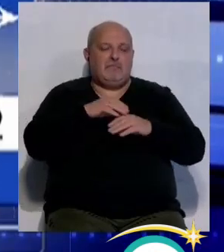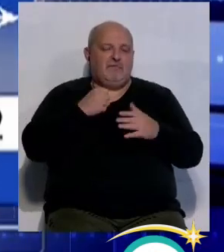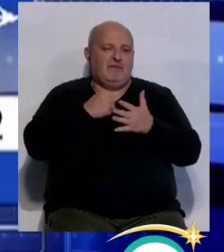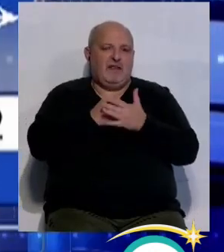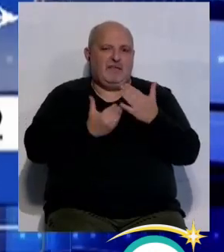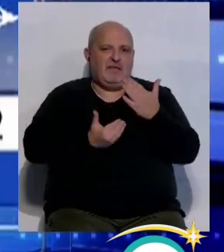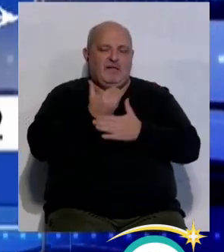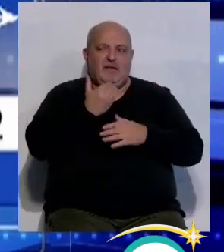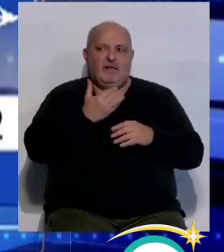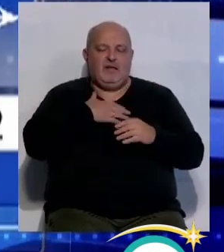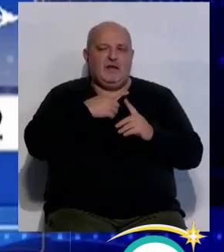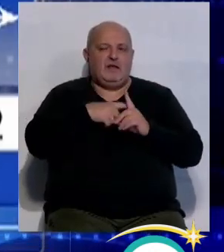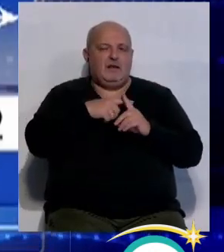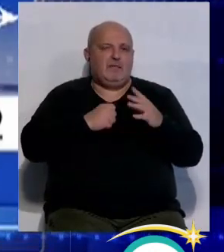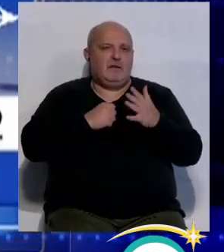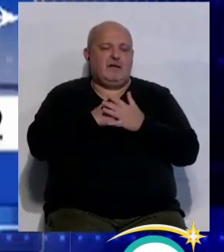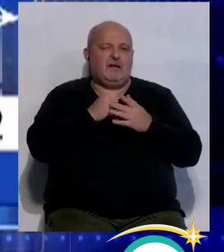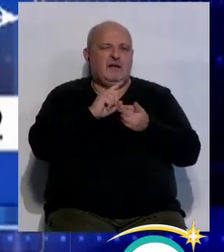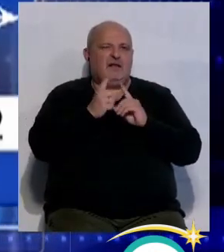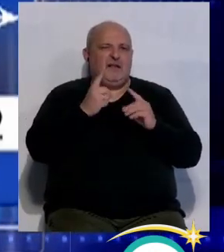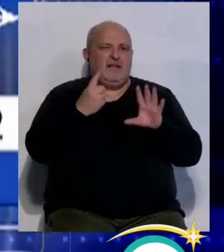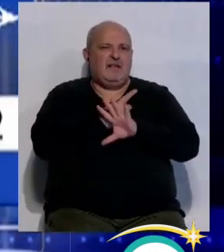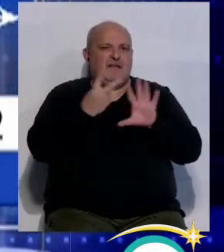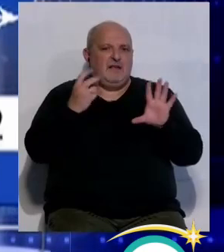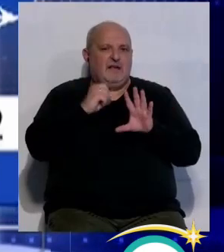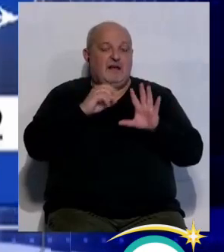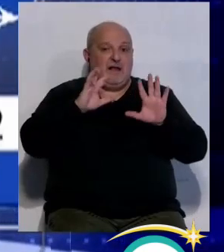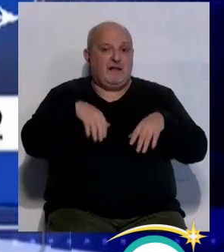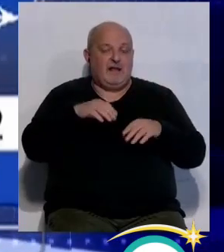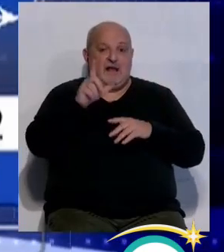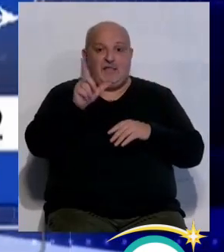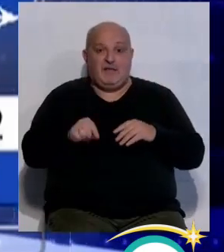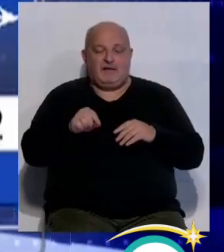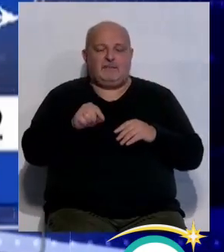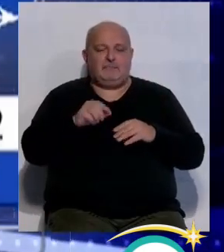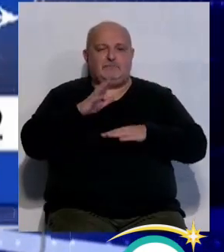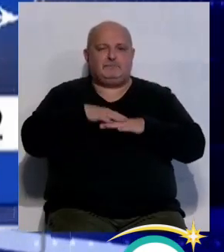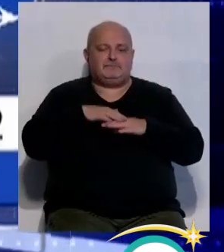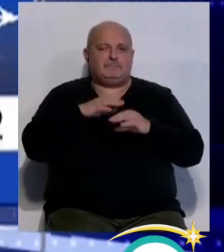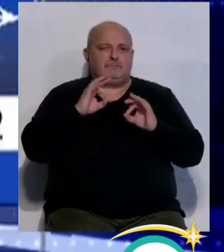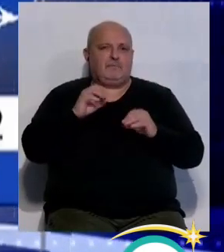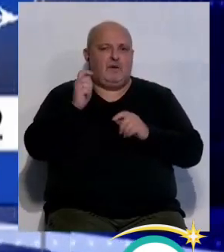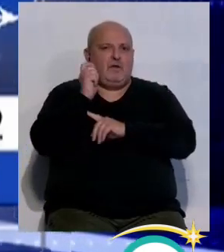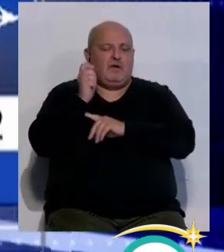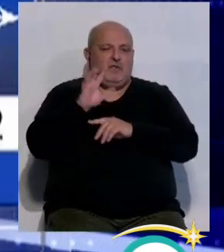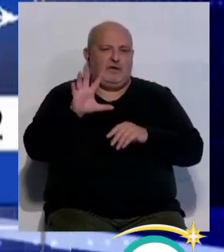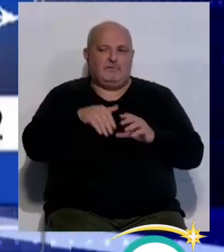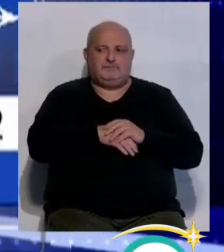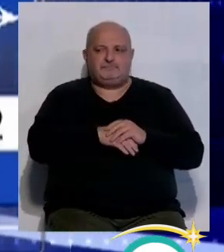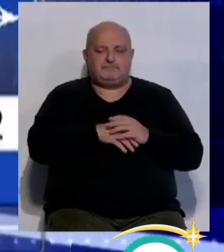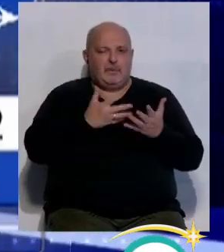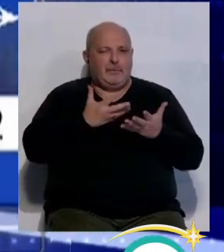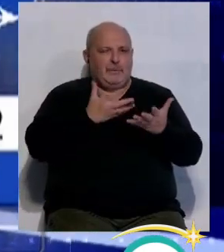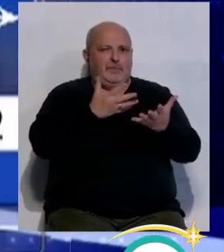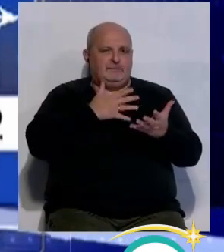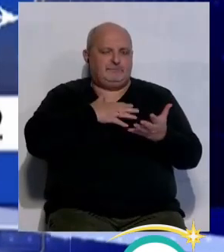final del día. La temperatura máxima se establecerá en 17 grados en Cádiz y Algeciras y la mínima la mantiene Olvera con 5. Vientos